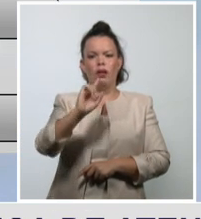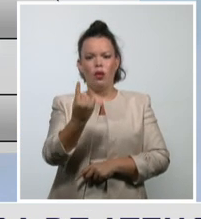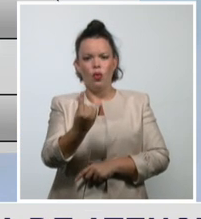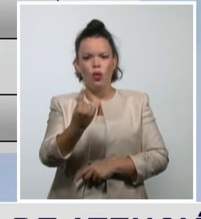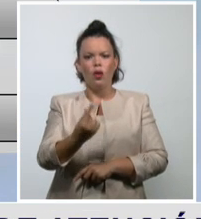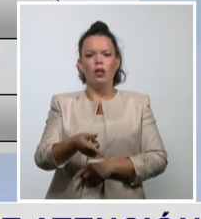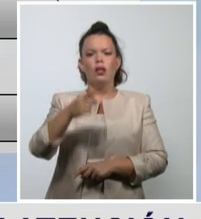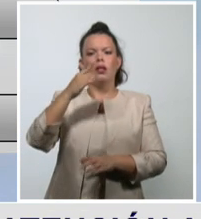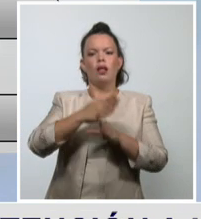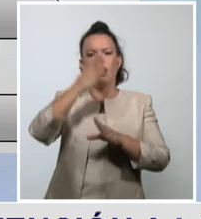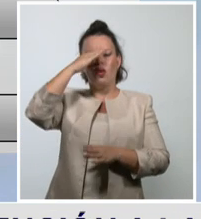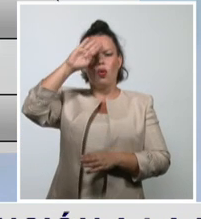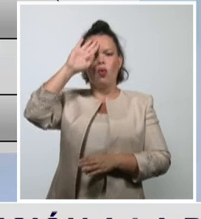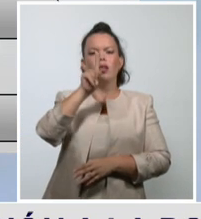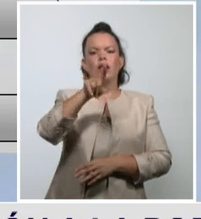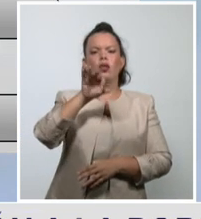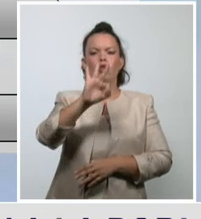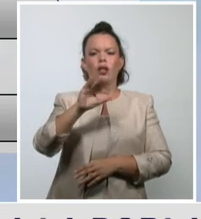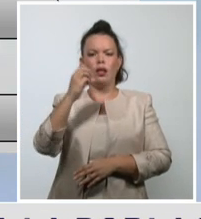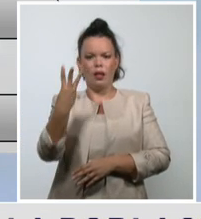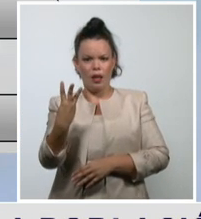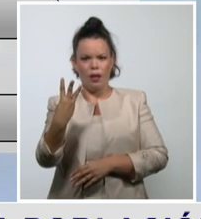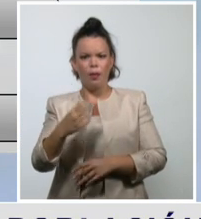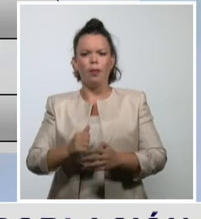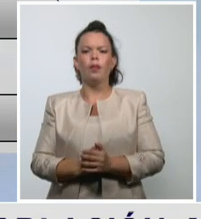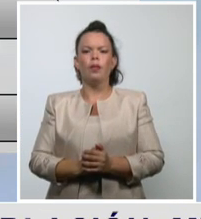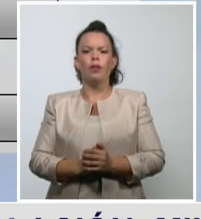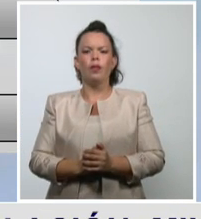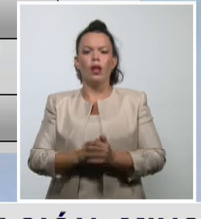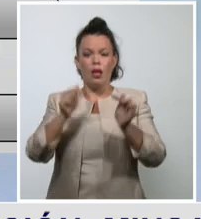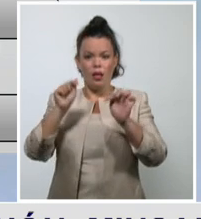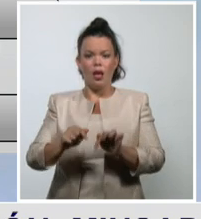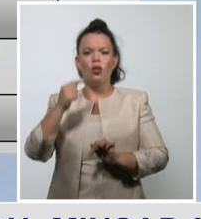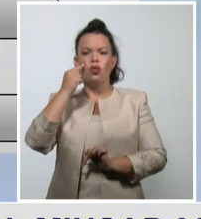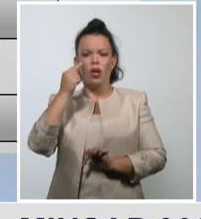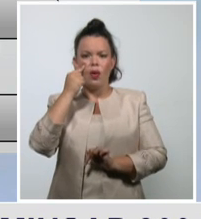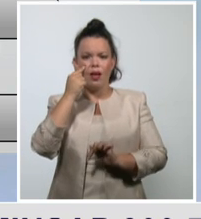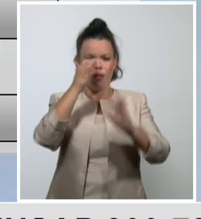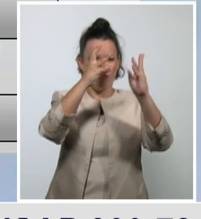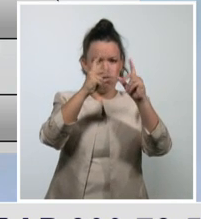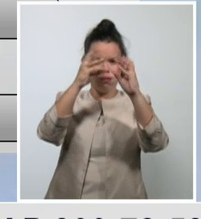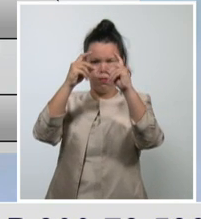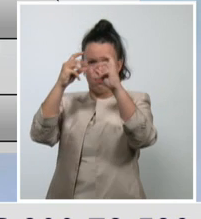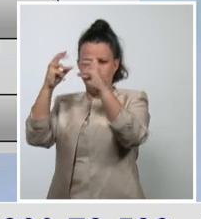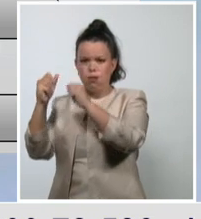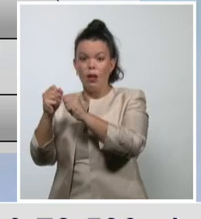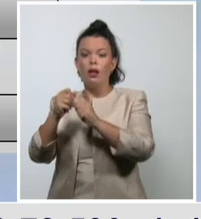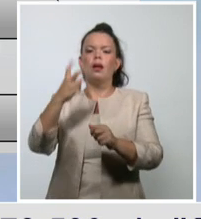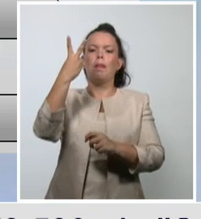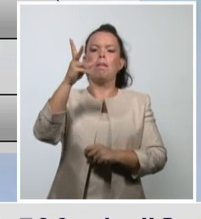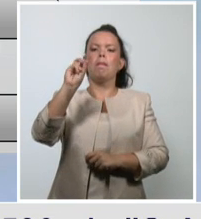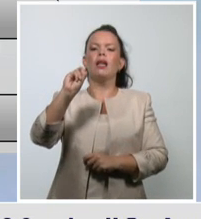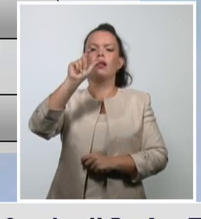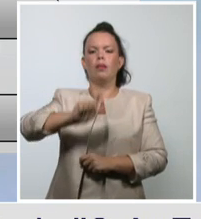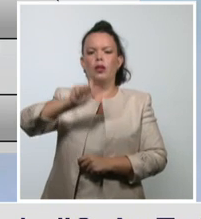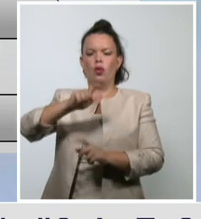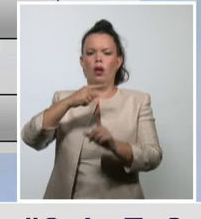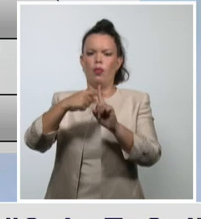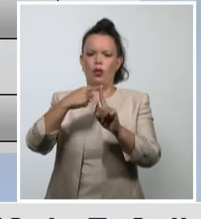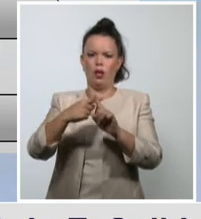183, que es lo que permitió detectar los 20 casos positivos. De esta forma,